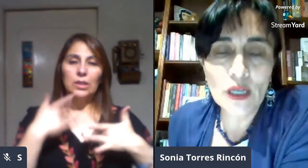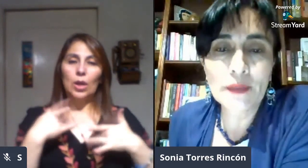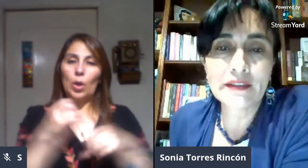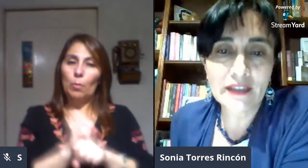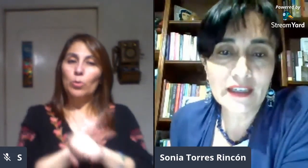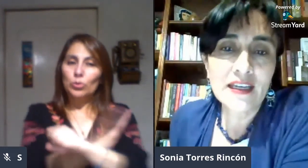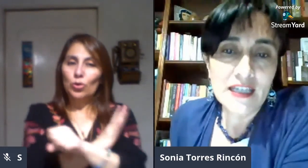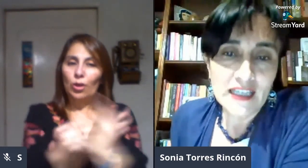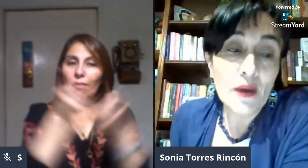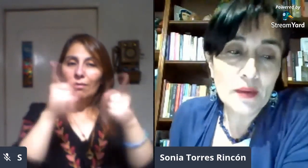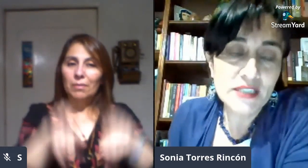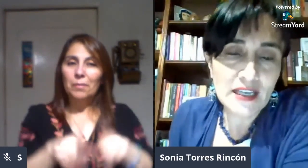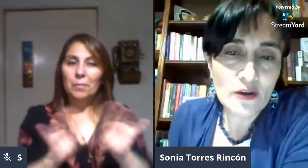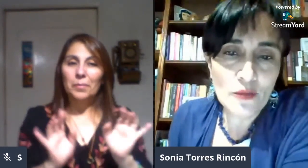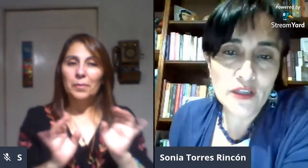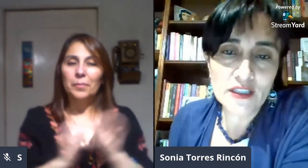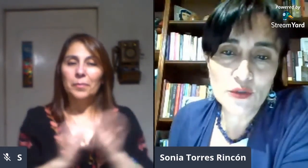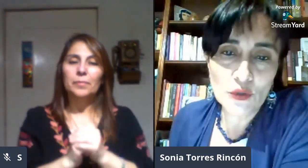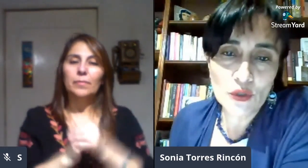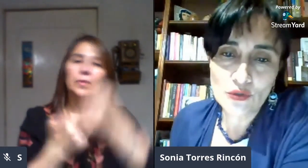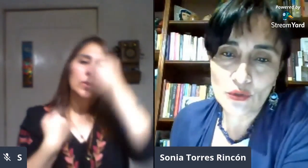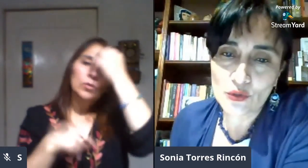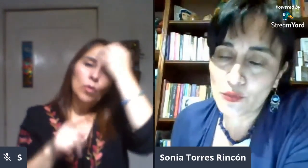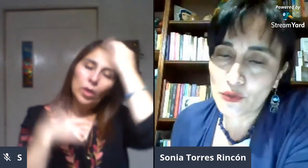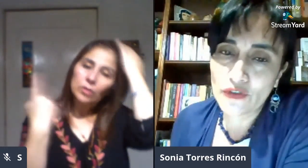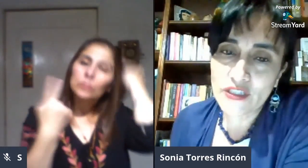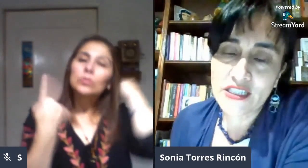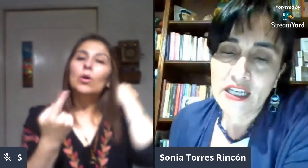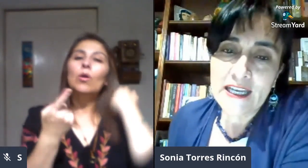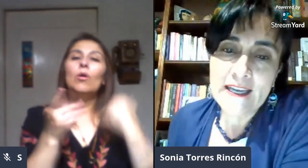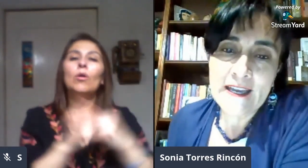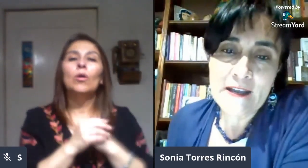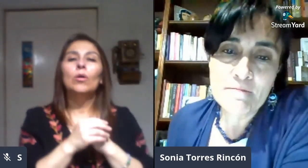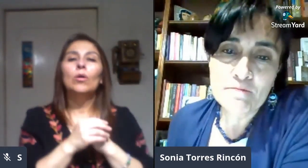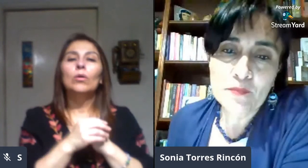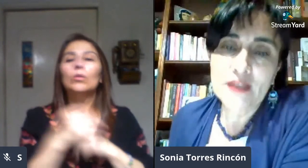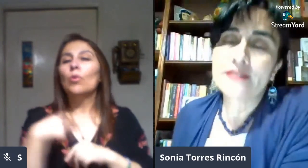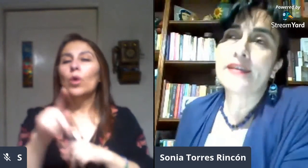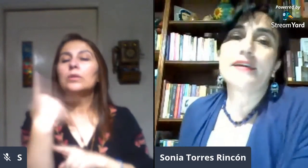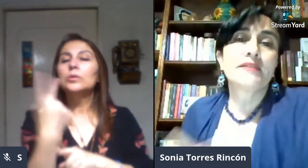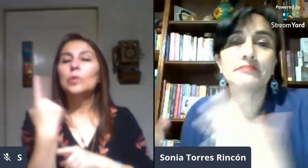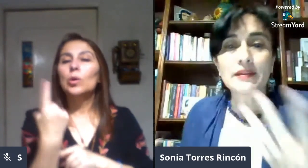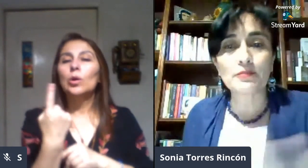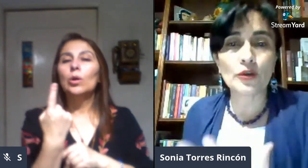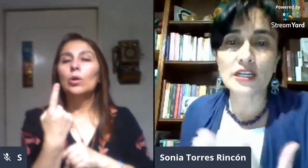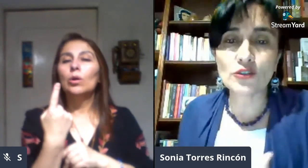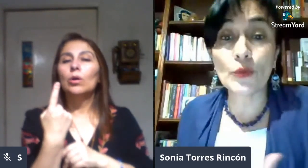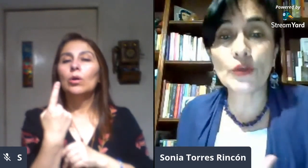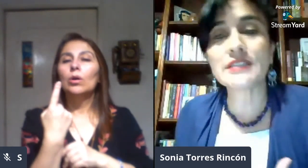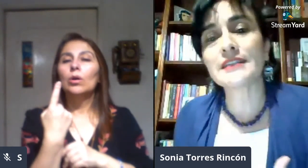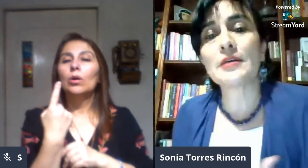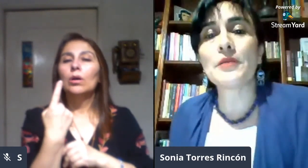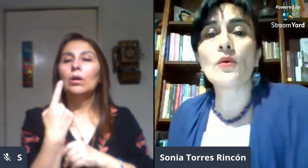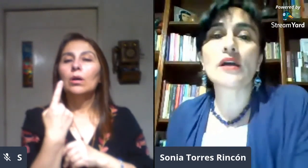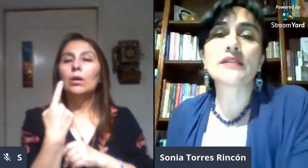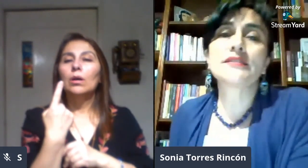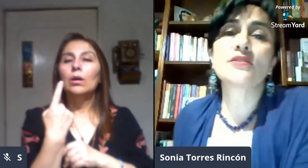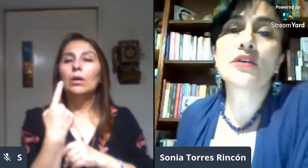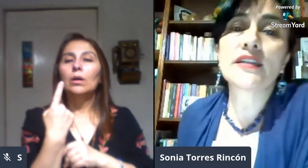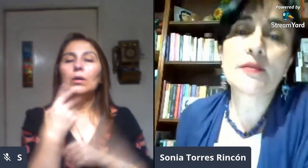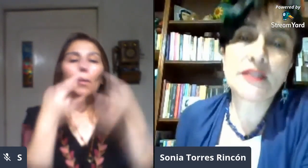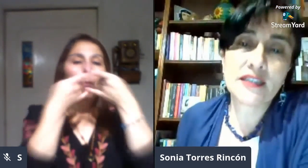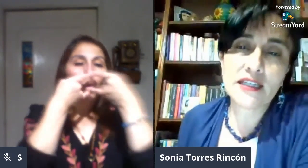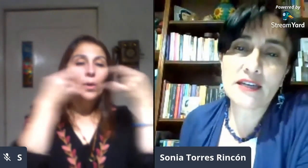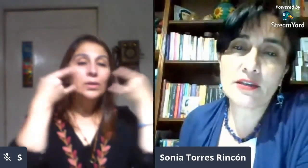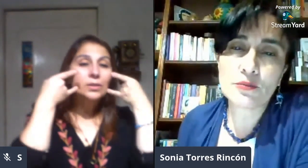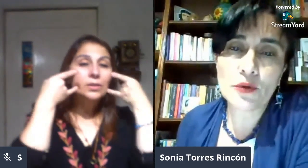no solamente que vamos allá, como han dicho los otros profes, de ponerse o no ponerse el tapabocas,